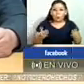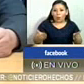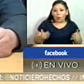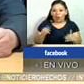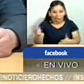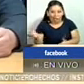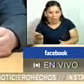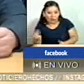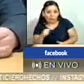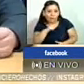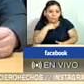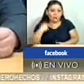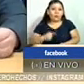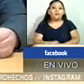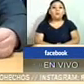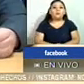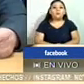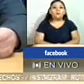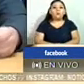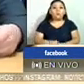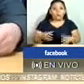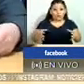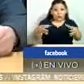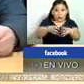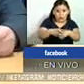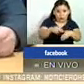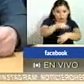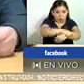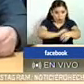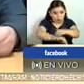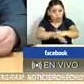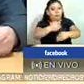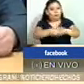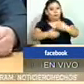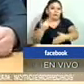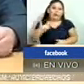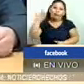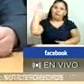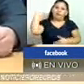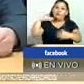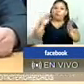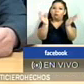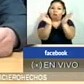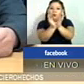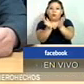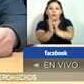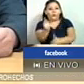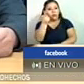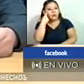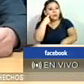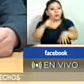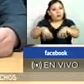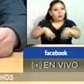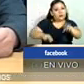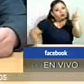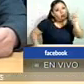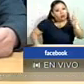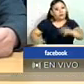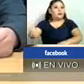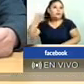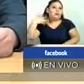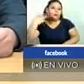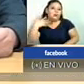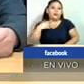actuaran matándolos todos los procesados fueron detenidos en mayo del año pasado en los departamentos de San Salvador San